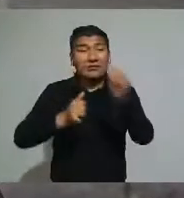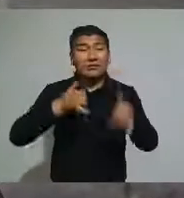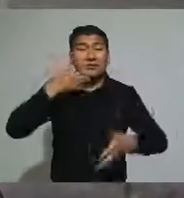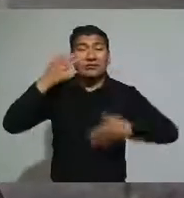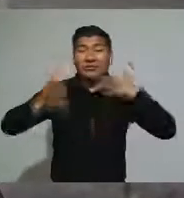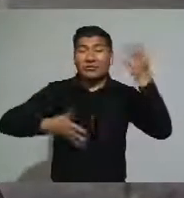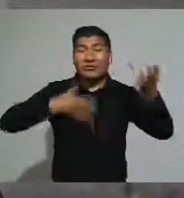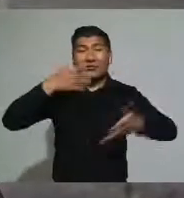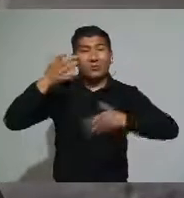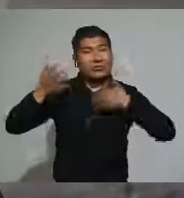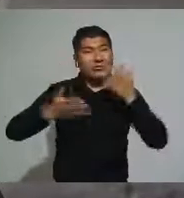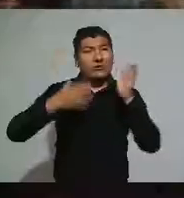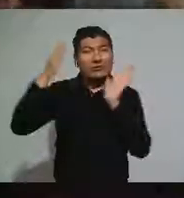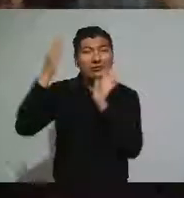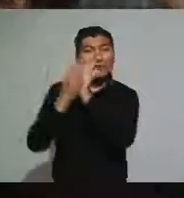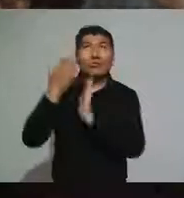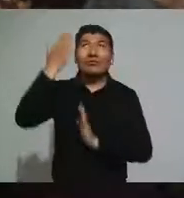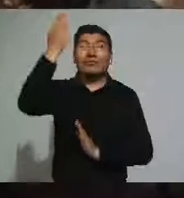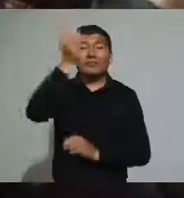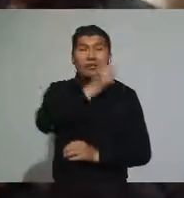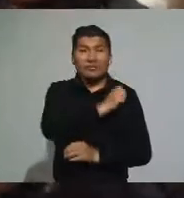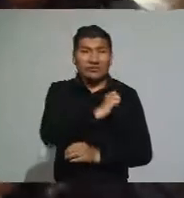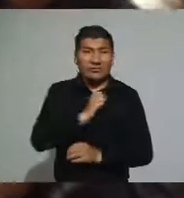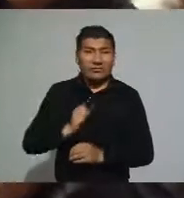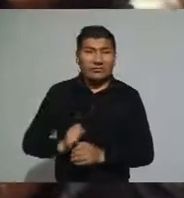gozo delante del Señor.